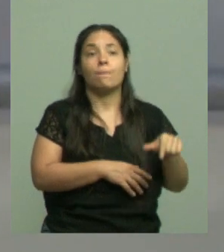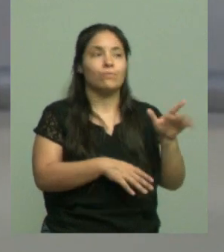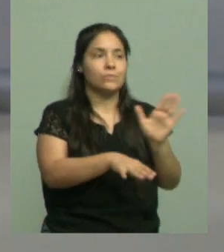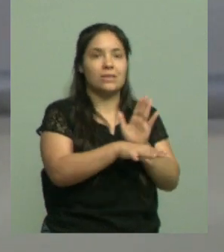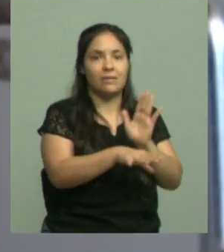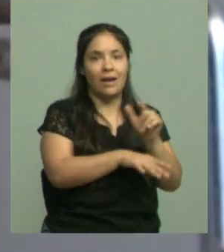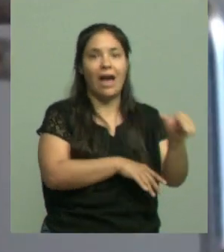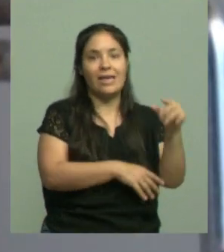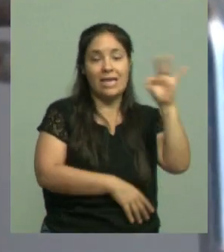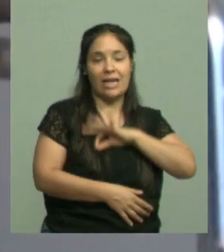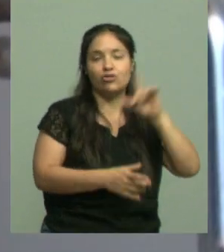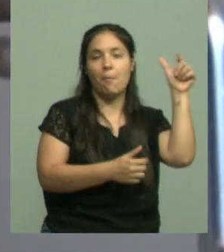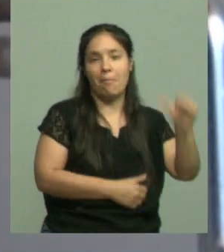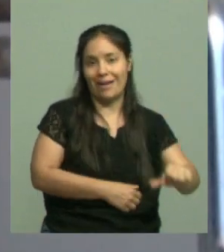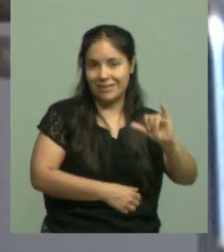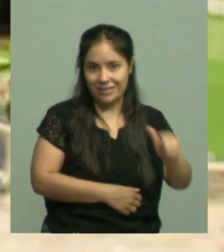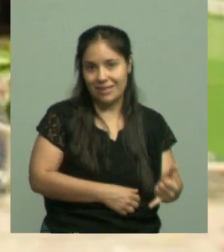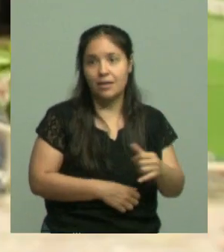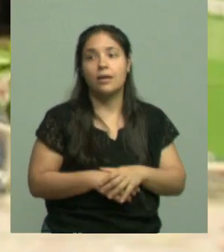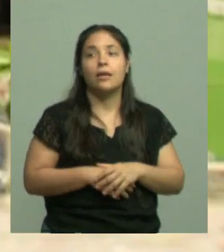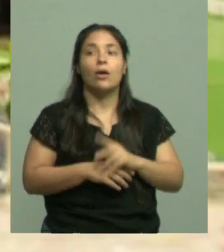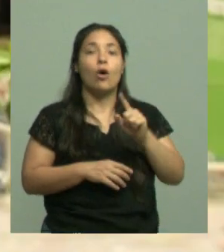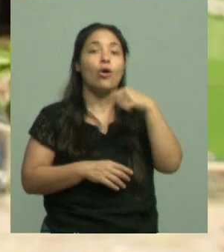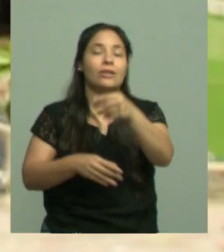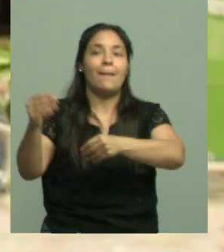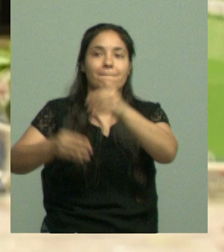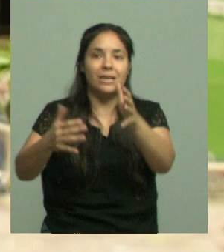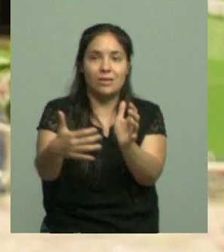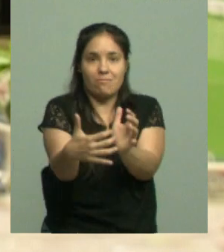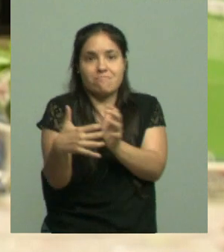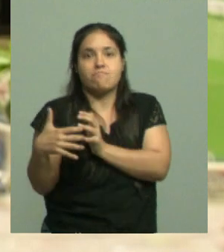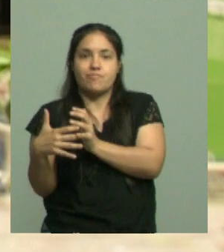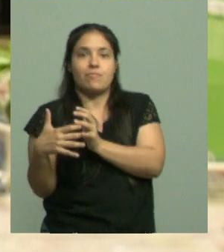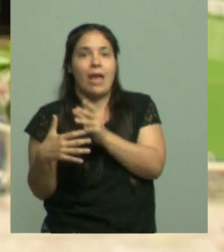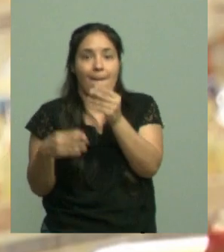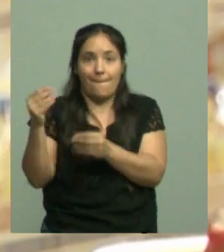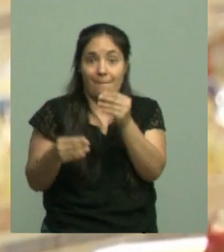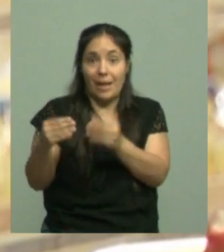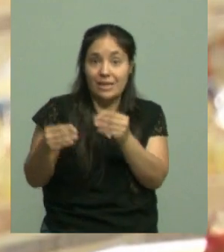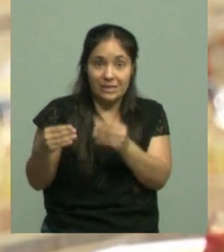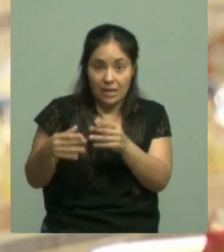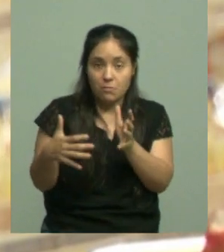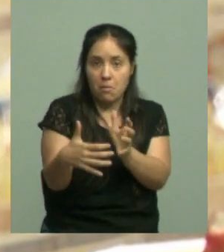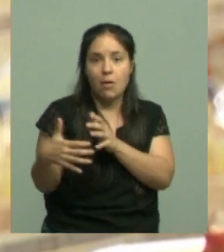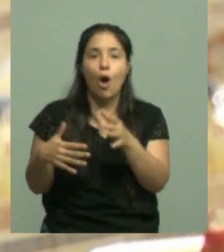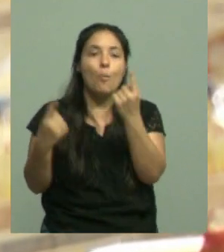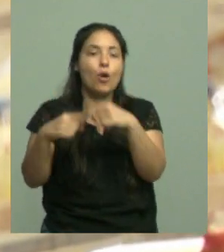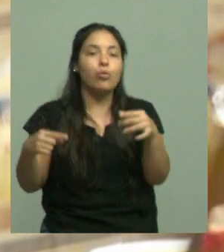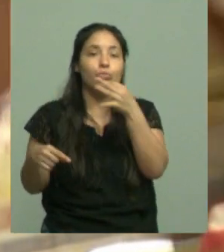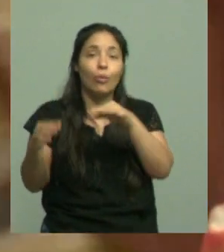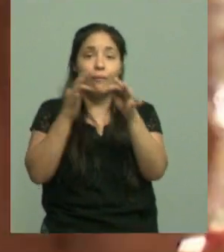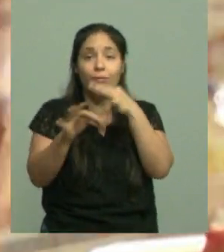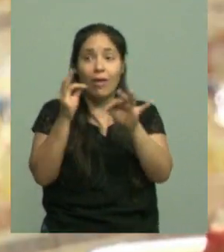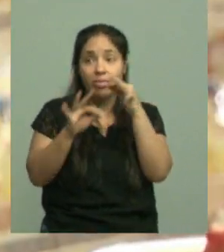terminan perdiendo ingresos. A las empresas concentradas o a los sectores concentrados que venden productos que podemos prescindir